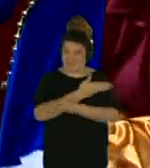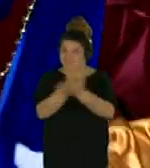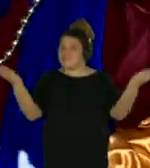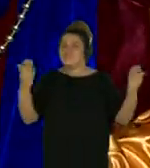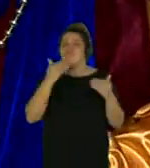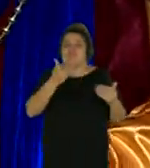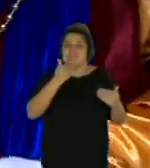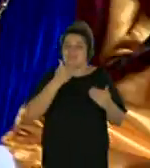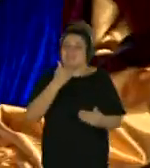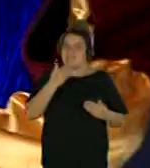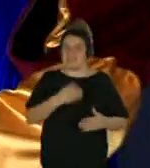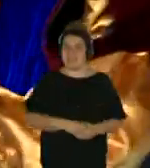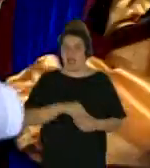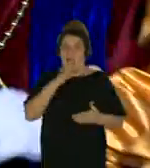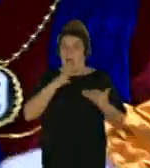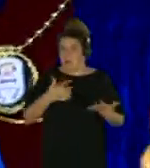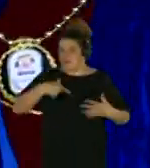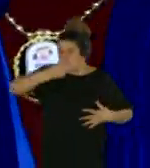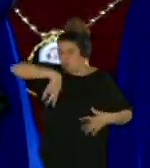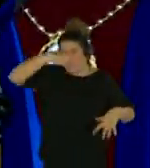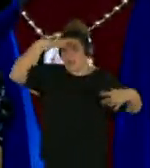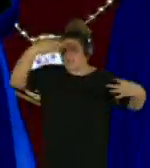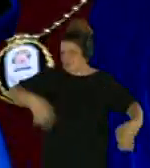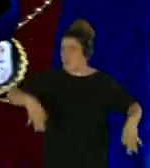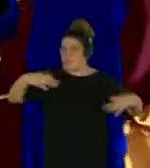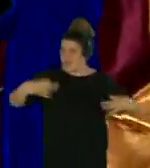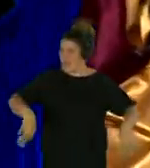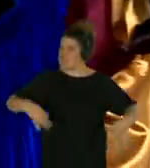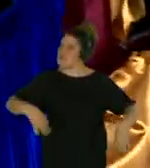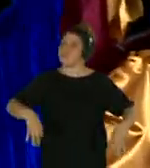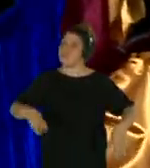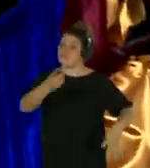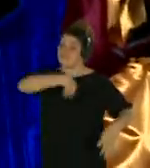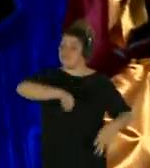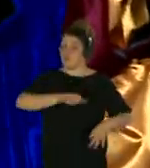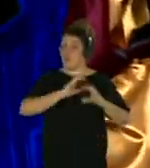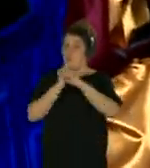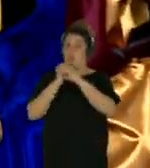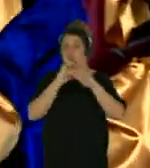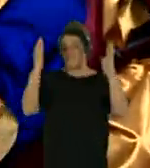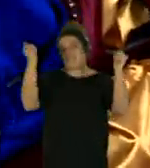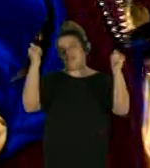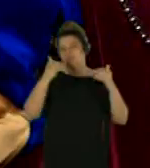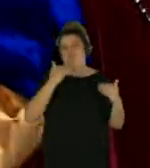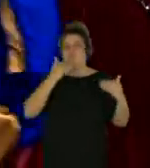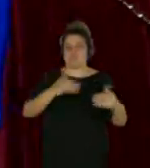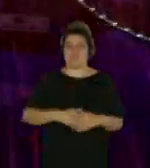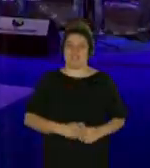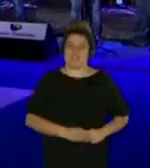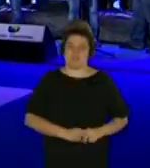Cruz, muchísimas gracias. Y aquí, con toda la humildad del mundo, la Filarmónica Ni Fu ni Fa se despide. Muchísimas gracias.